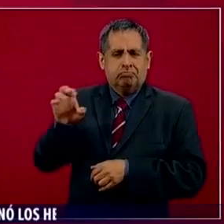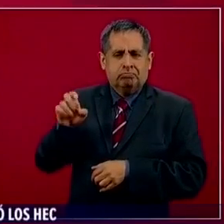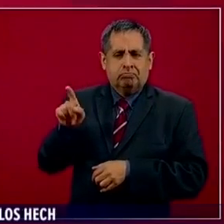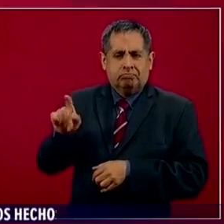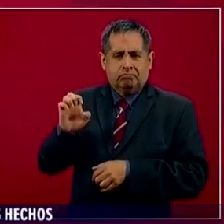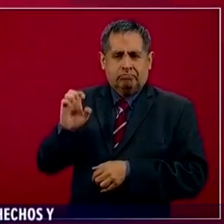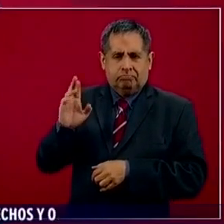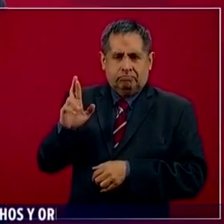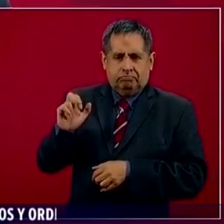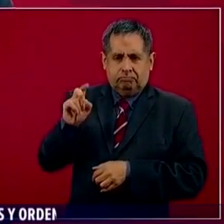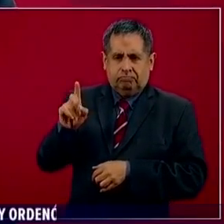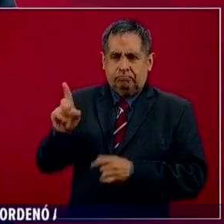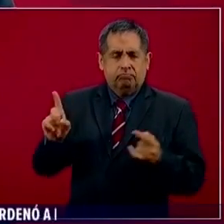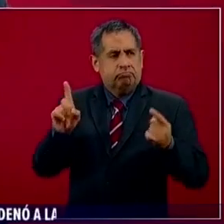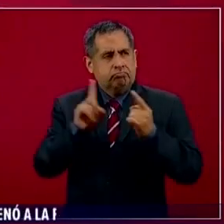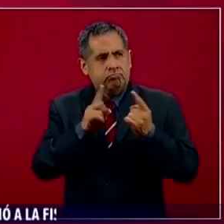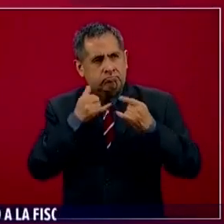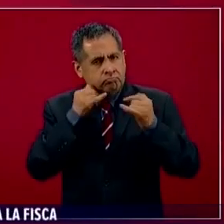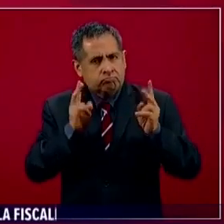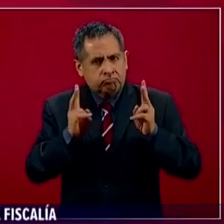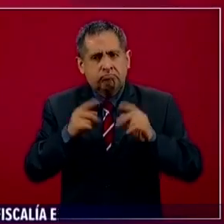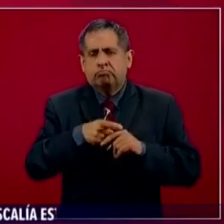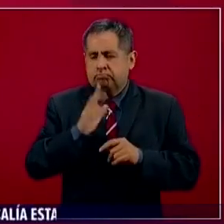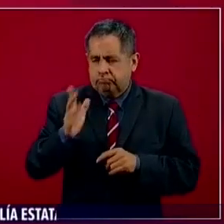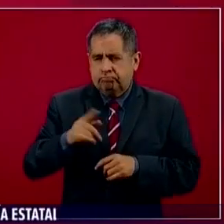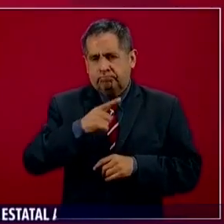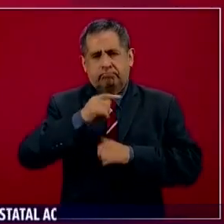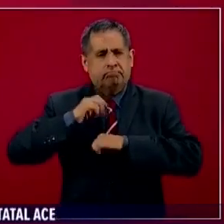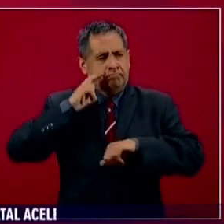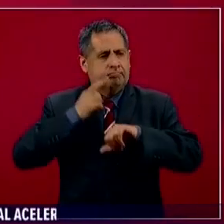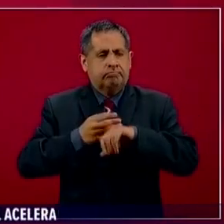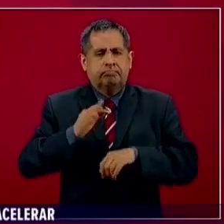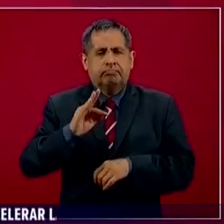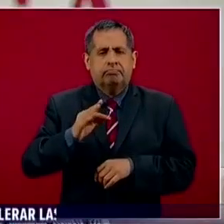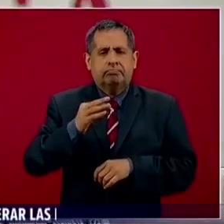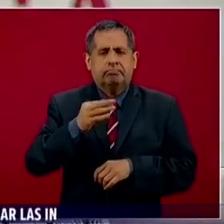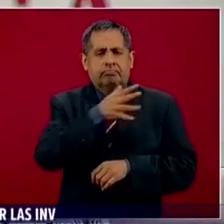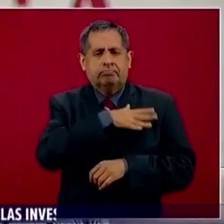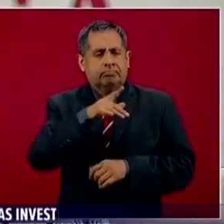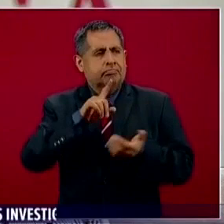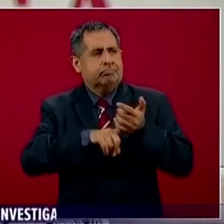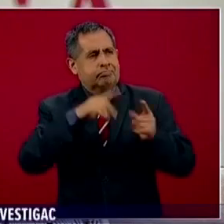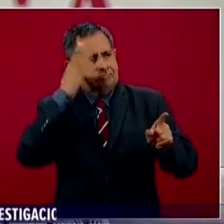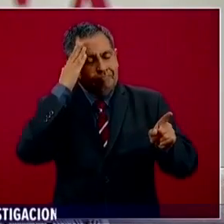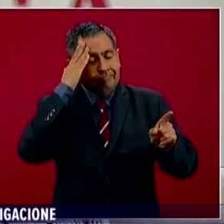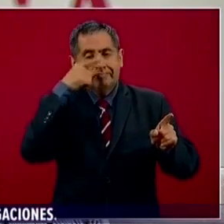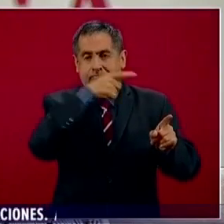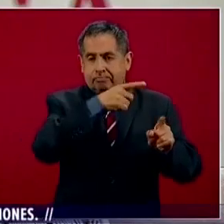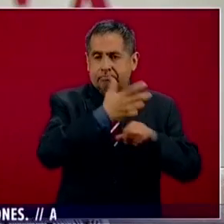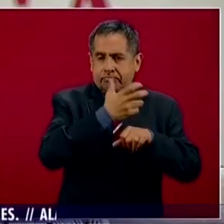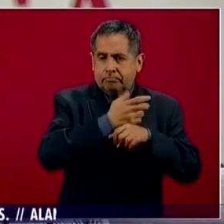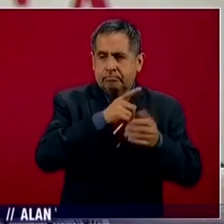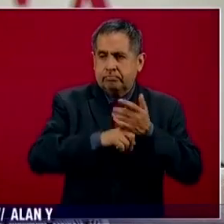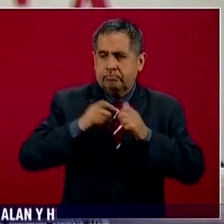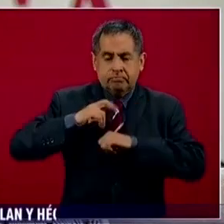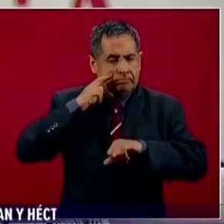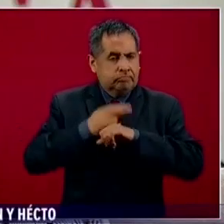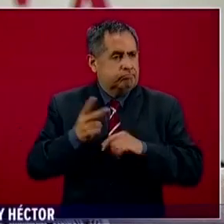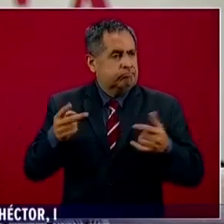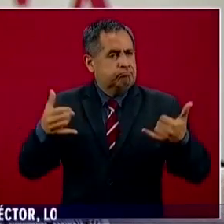Marcelo Ebrard y el fiscal general de Estados Unidos sobre este tema,